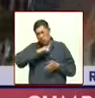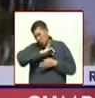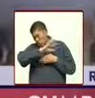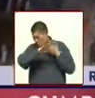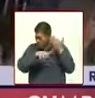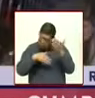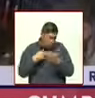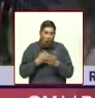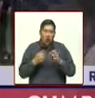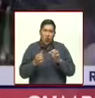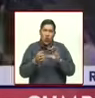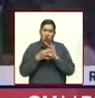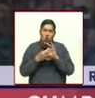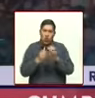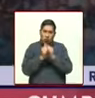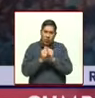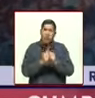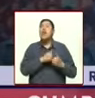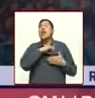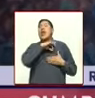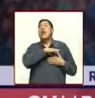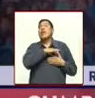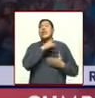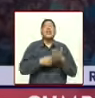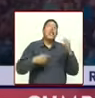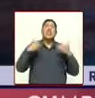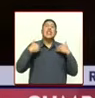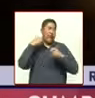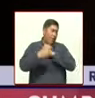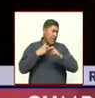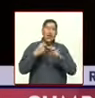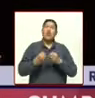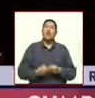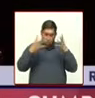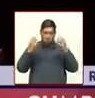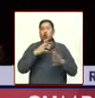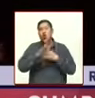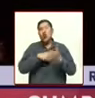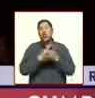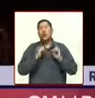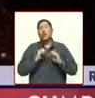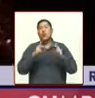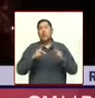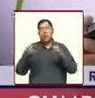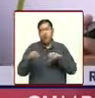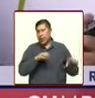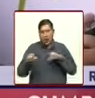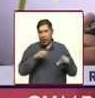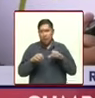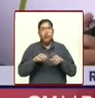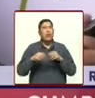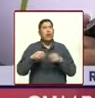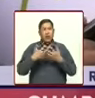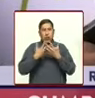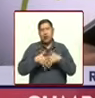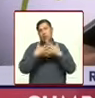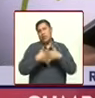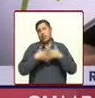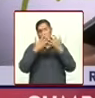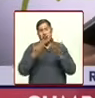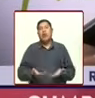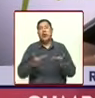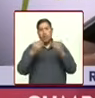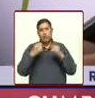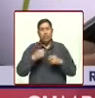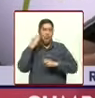todos juntos aprovechando lo que tiene esta feria para ofrecer, que es muchísimo. Todas las oportunidades productivas, agropecuarias, empresariales están